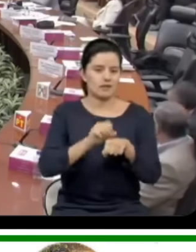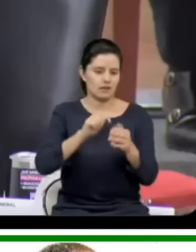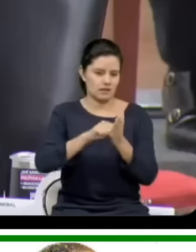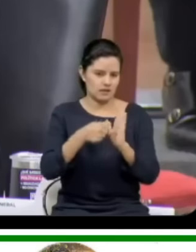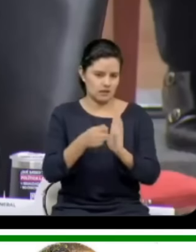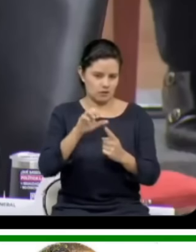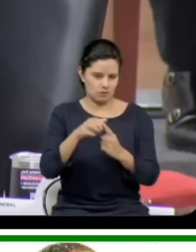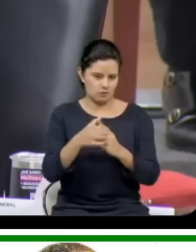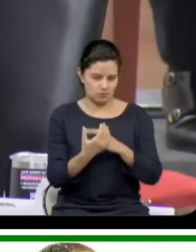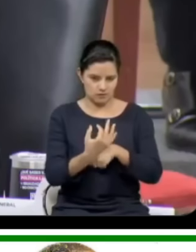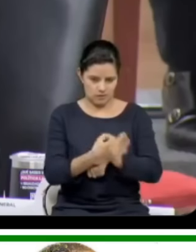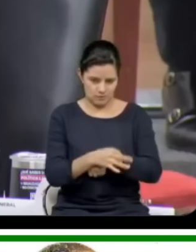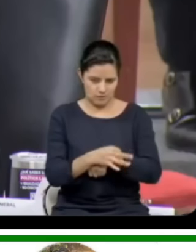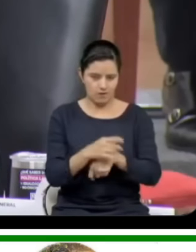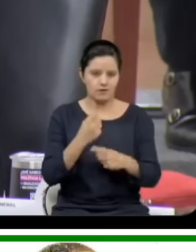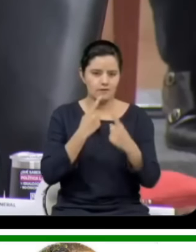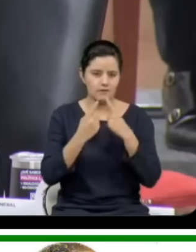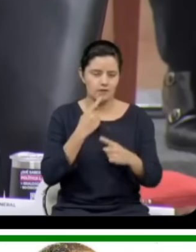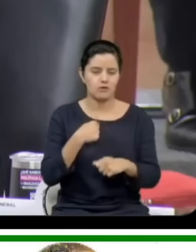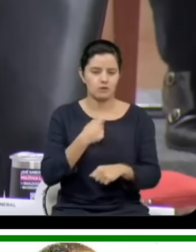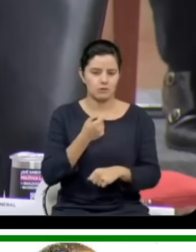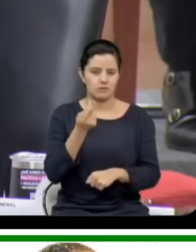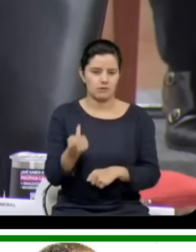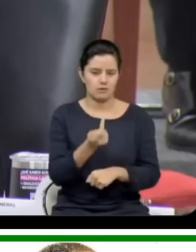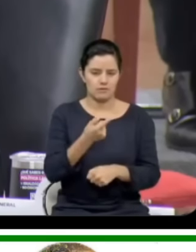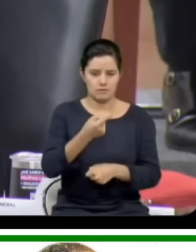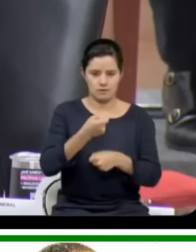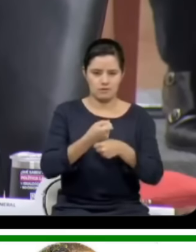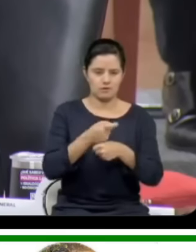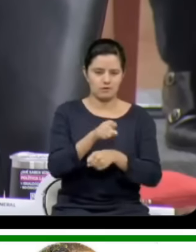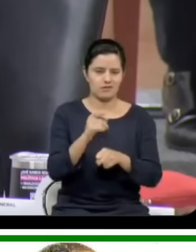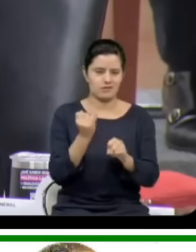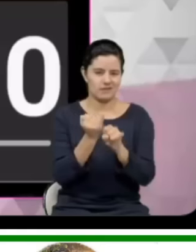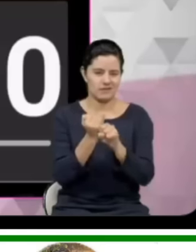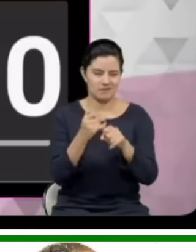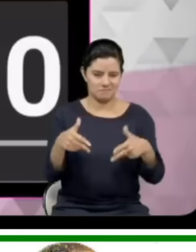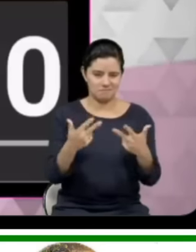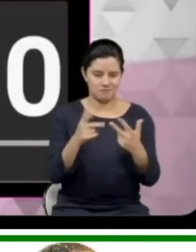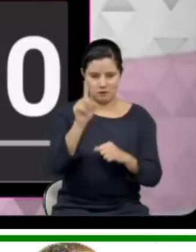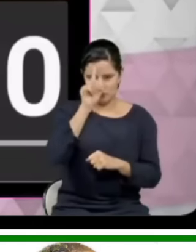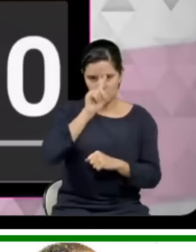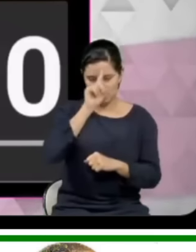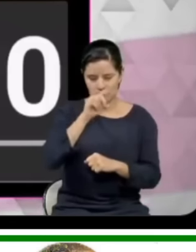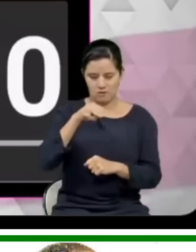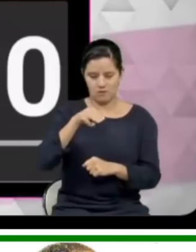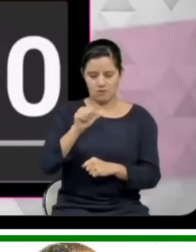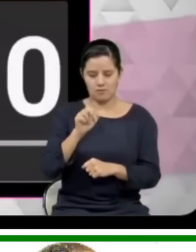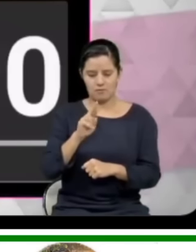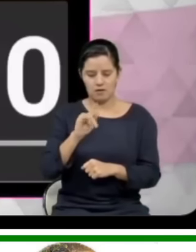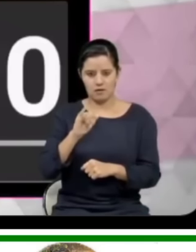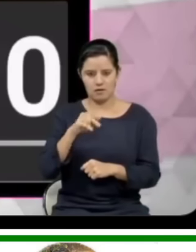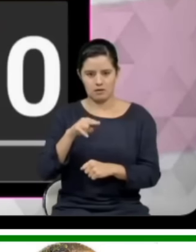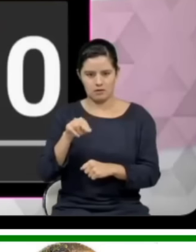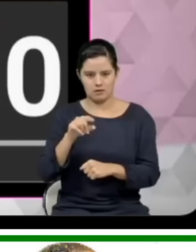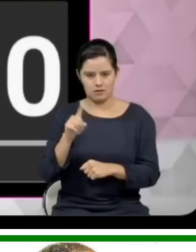directora la presidenta Rosana rillo se baja del primer debate presidencial